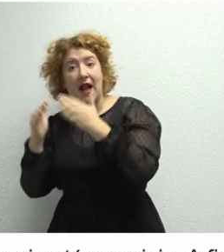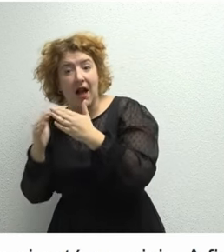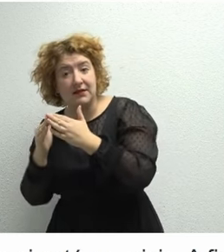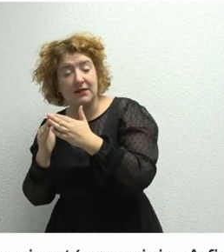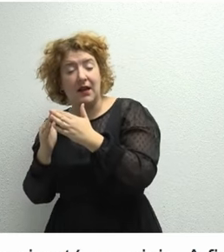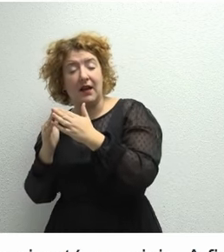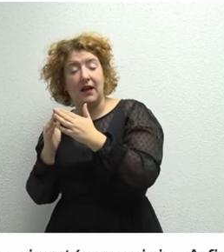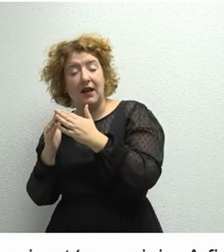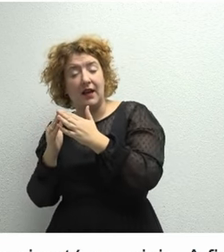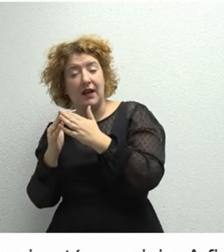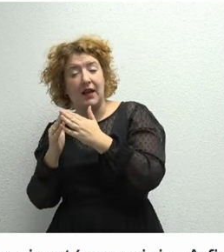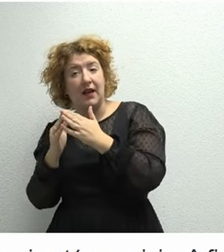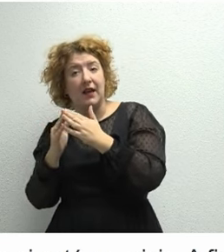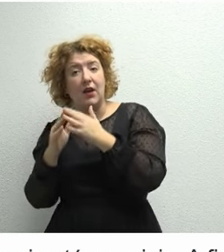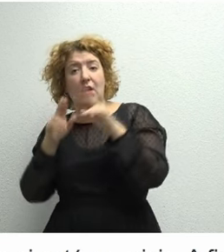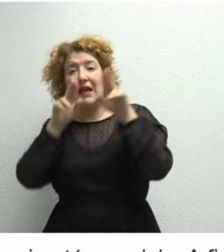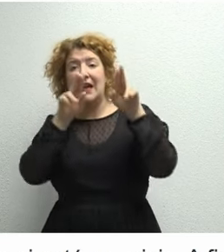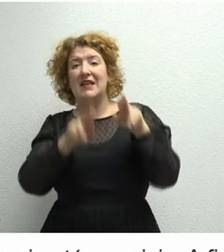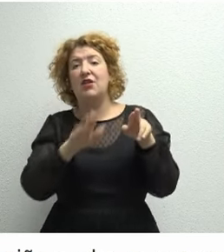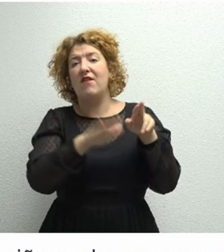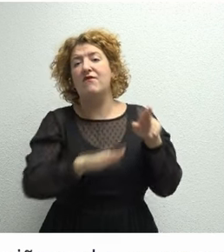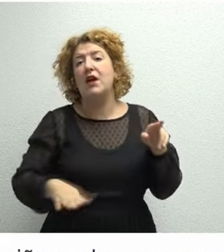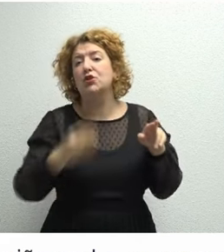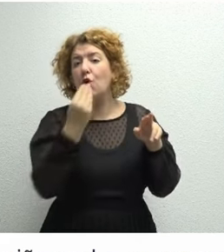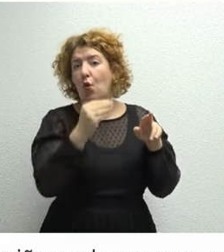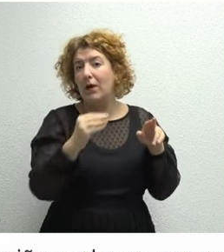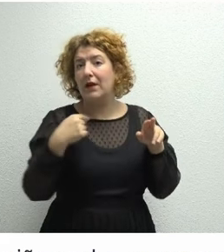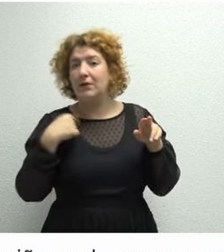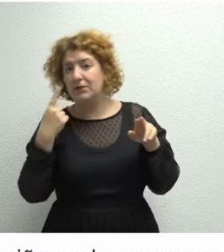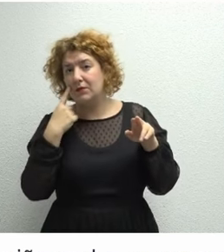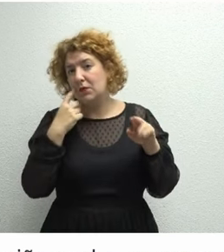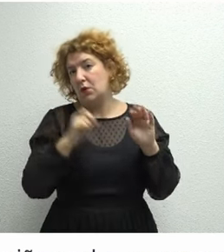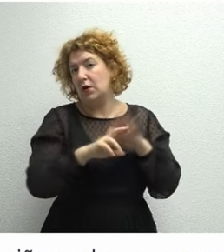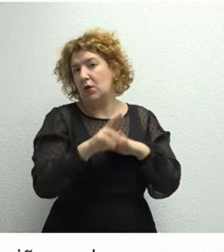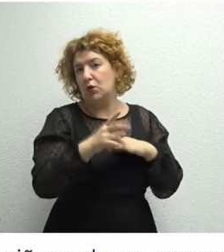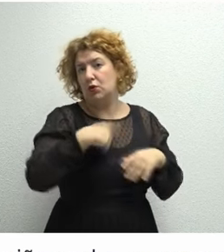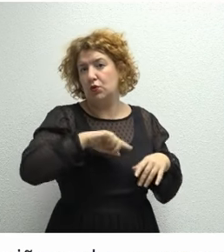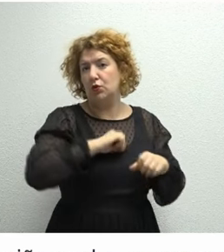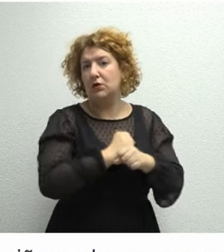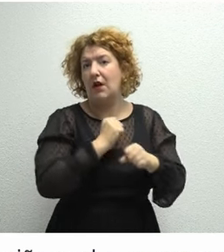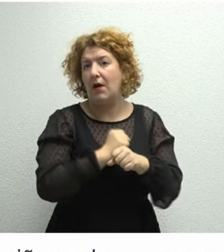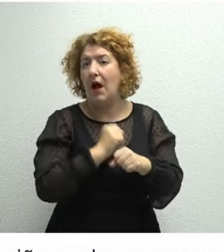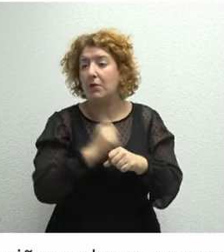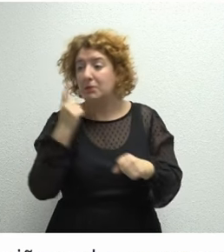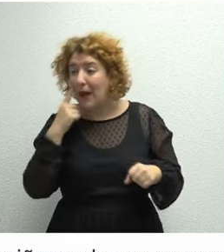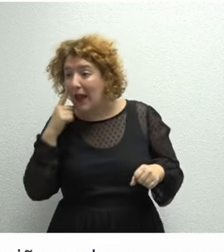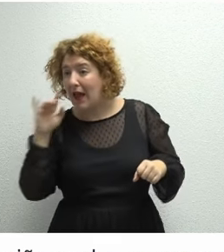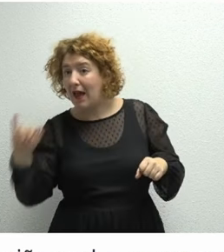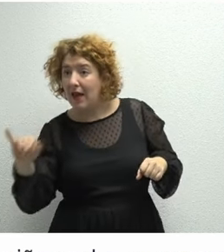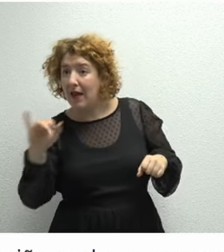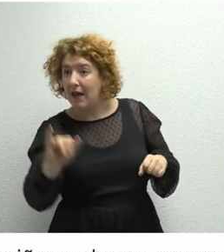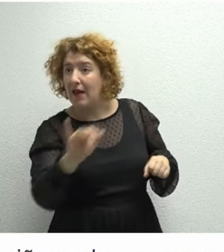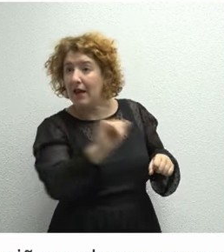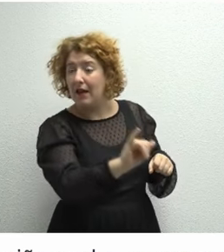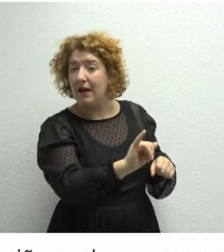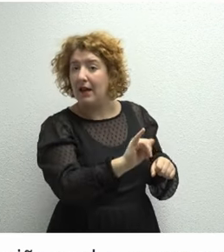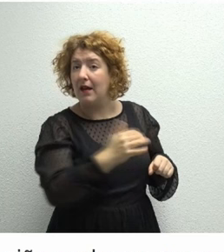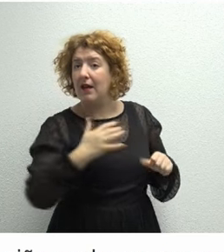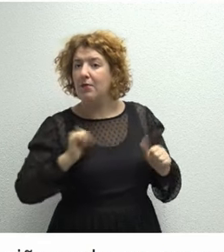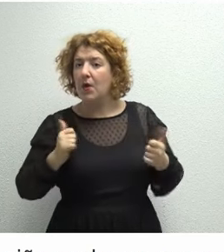ver a lo mejor en la residencia infanto juvenil que hay que es otro de los recursos con los que trabajamos que empieza a